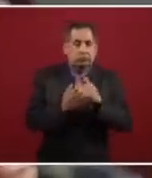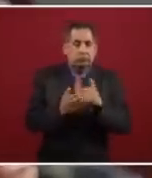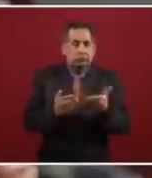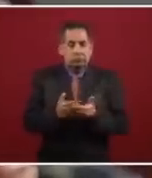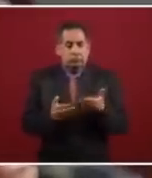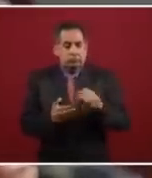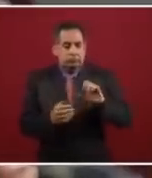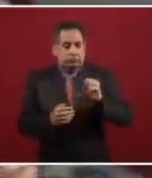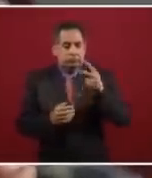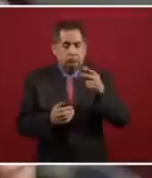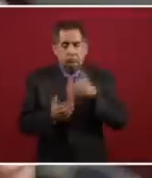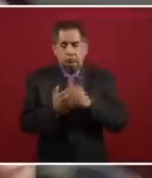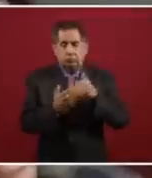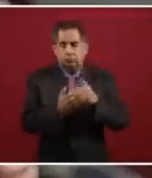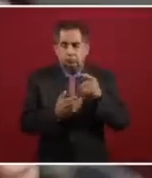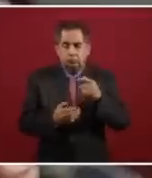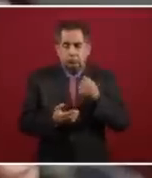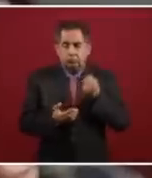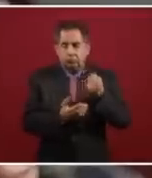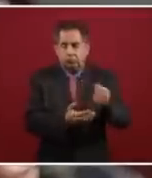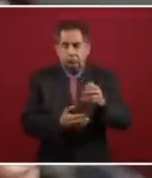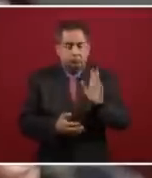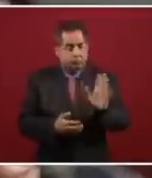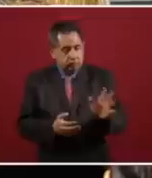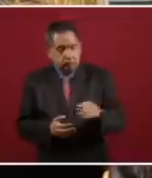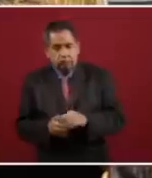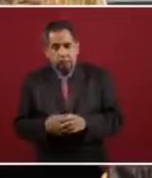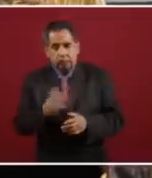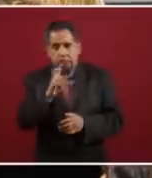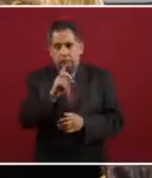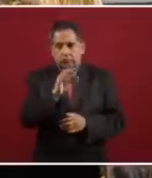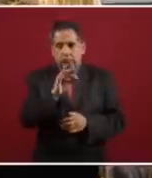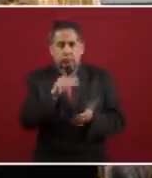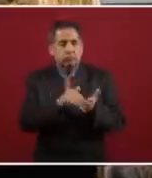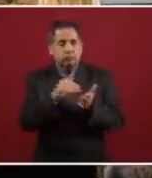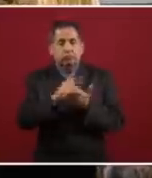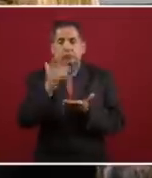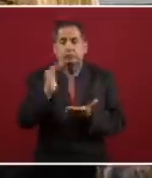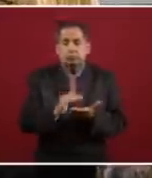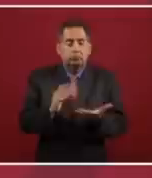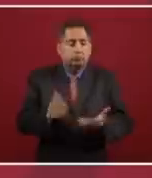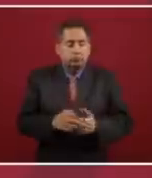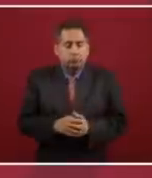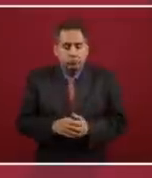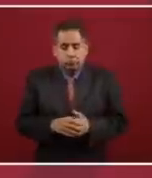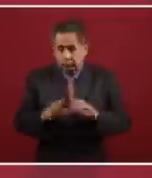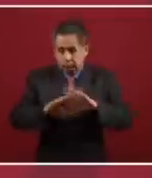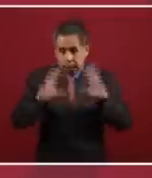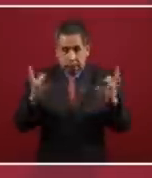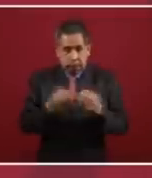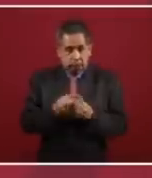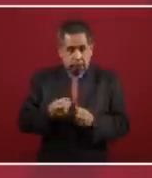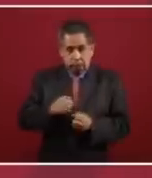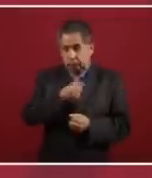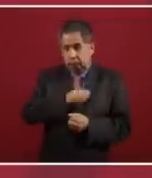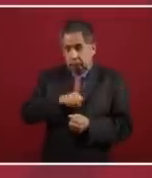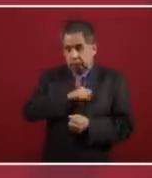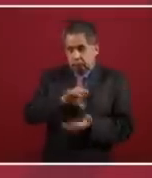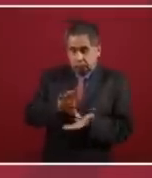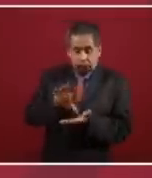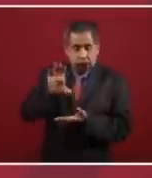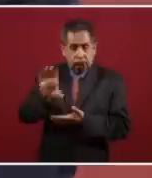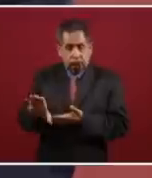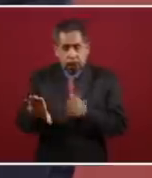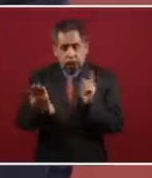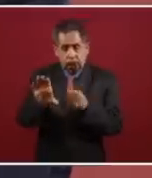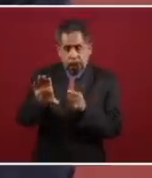de 62 millones, lo que se prevé para 2020. Por eso, 30, 40 millones de pesos menos. Pero en total salud, y